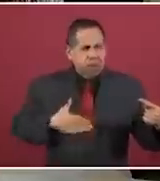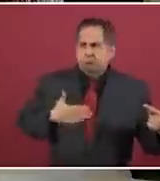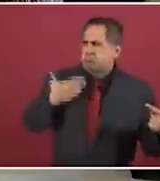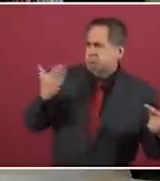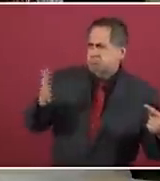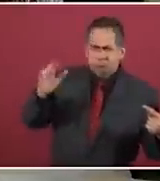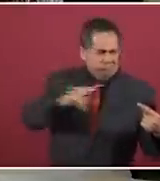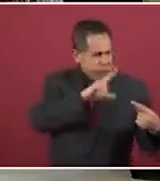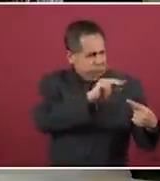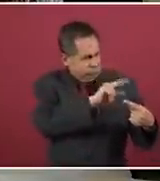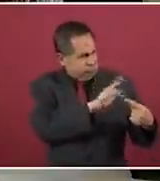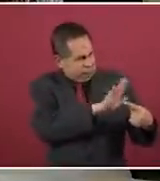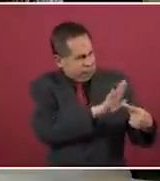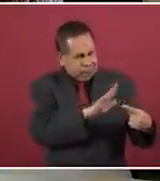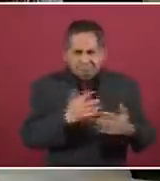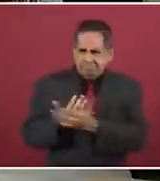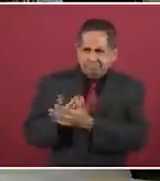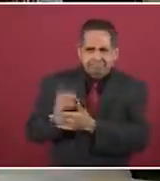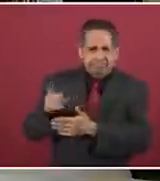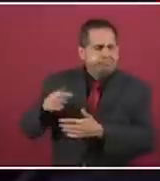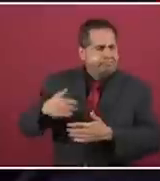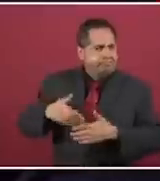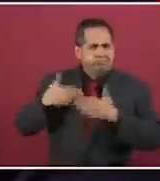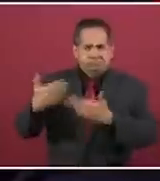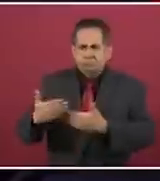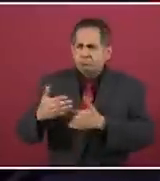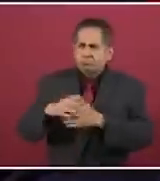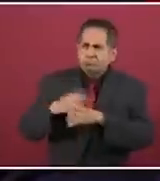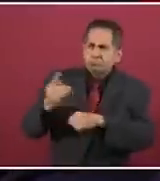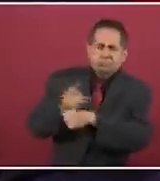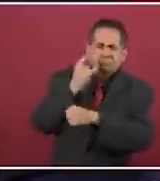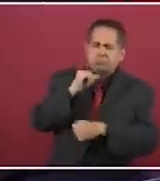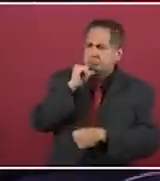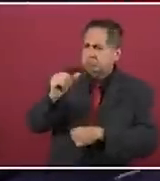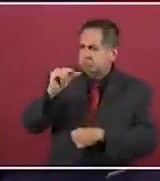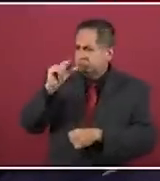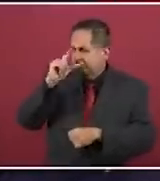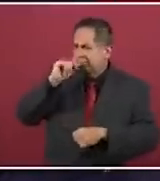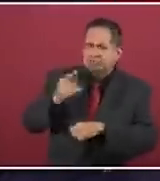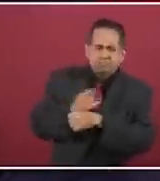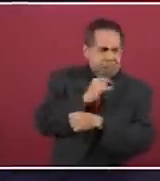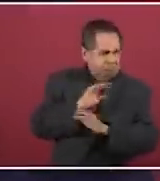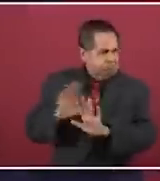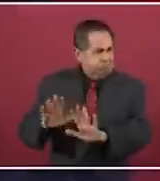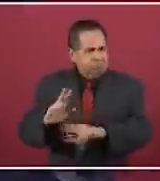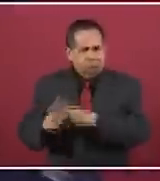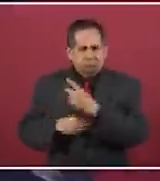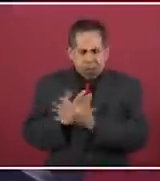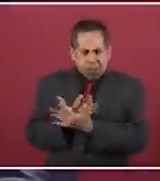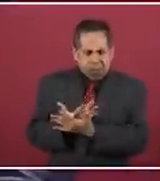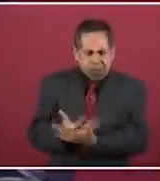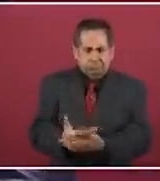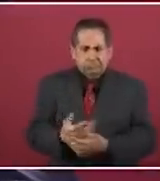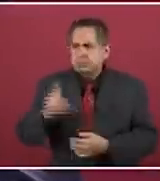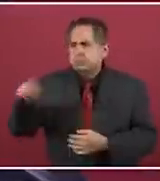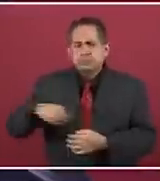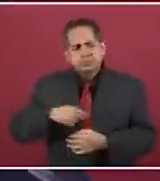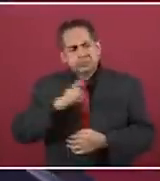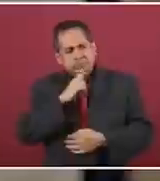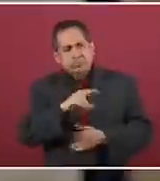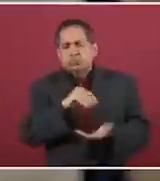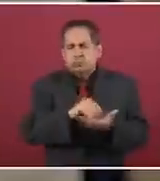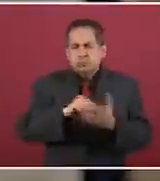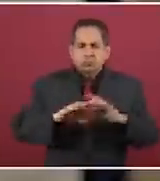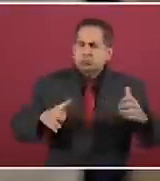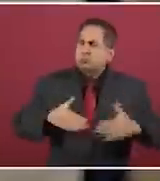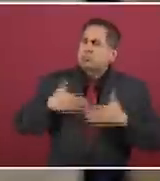dice que está esperando un cambio y que no les vaya a fallar. ¿Qué les comenta o qué les responde ese tipo de gente que estuvo en la marcha y que todavía confía en su